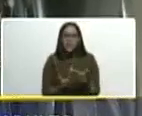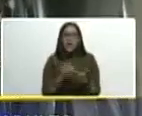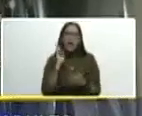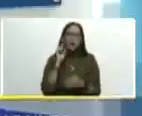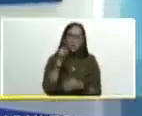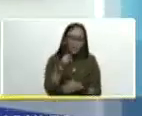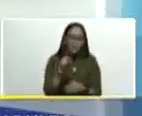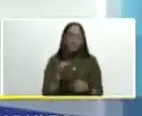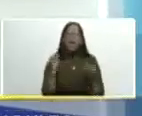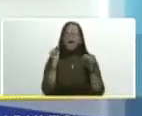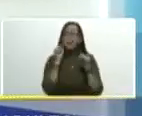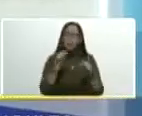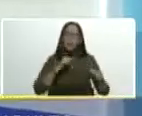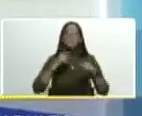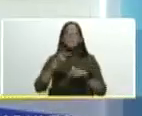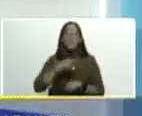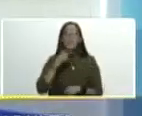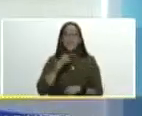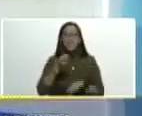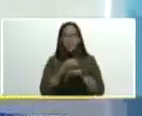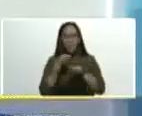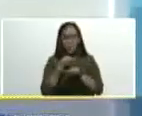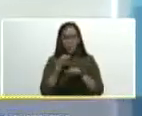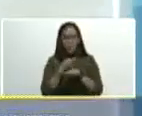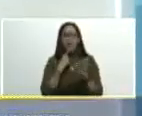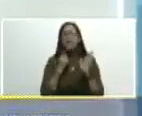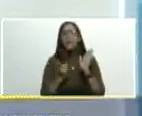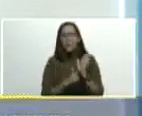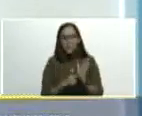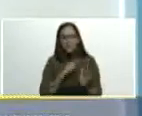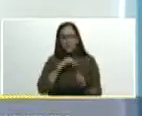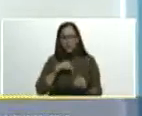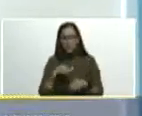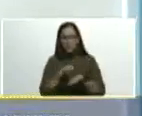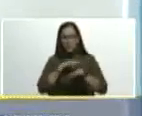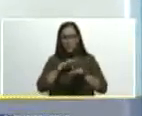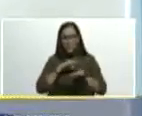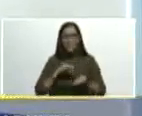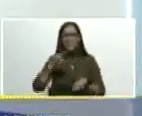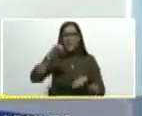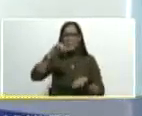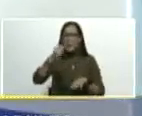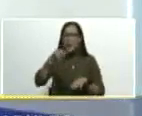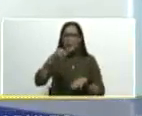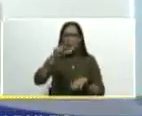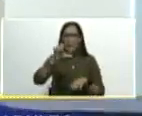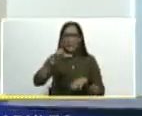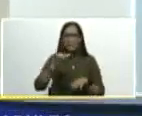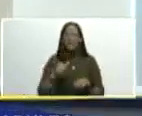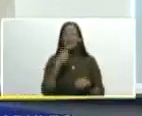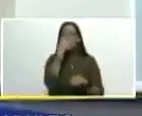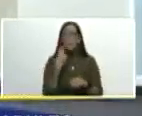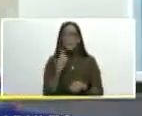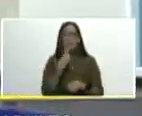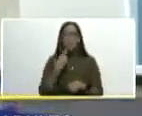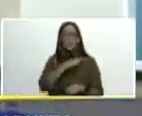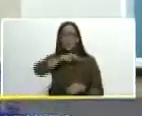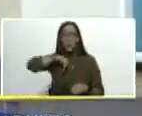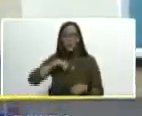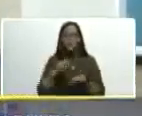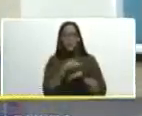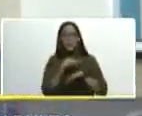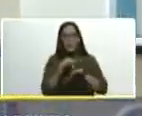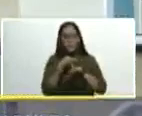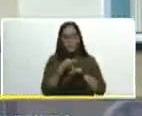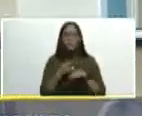a sus políticas de gobierno, al cumplimiento dado por nuestra ministra Magali Gutiérrez, al compromiso de nuestro gobernador, ya que el paciente, desde el